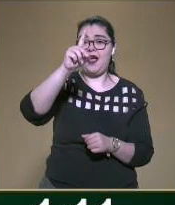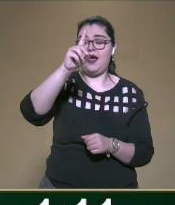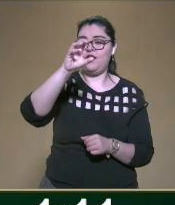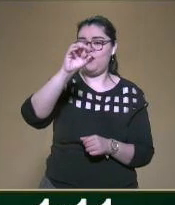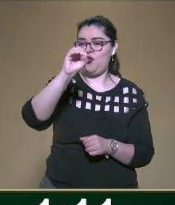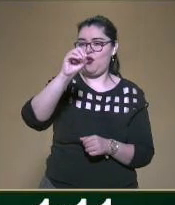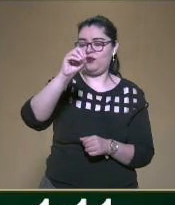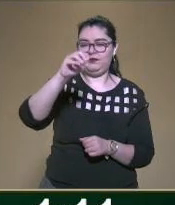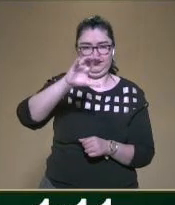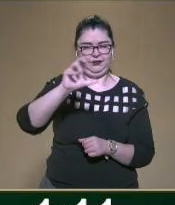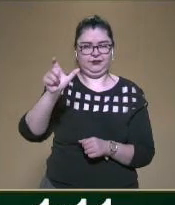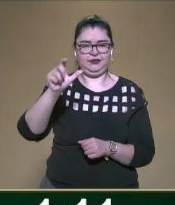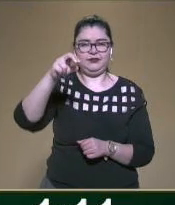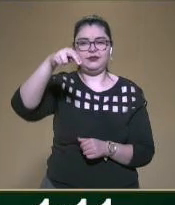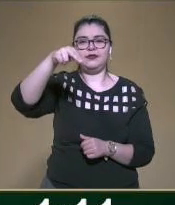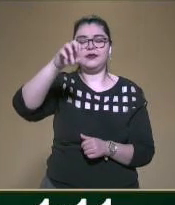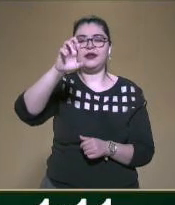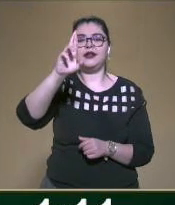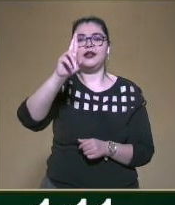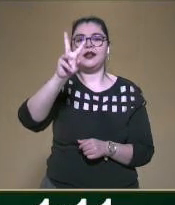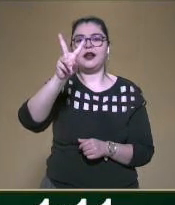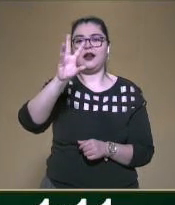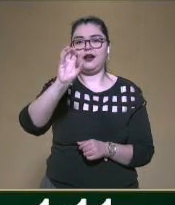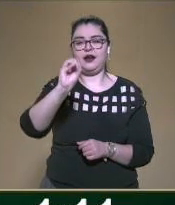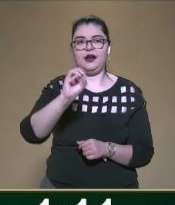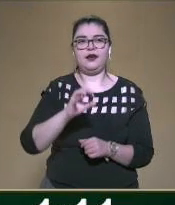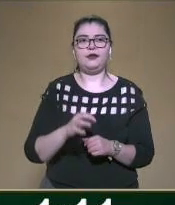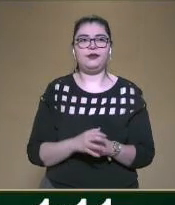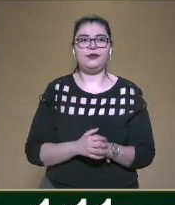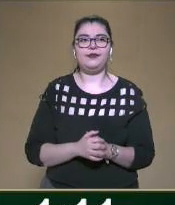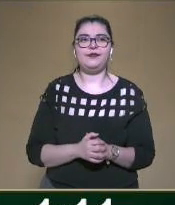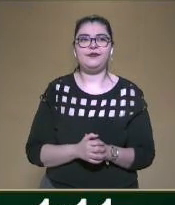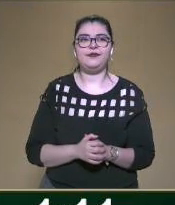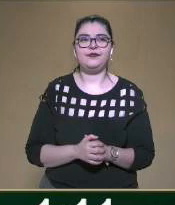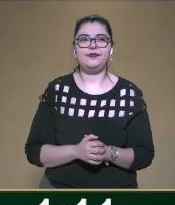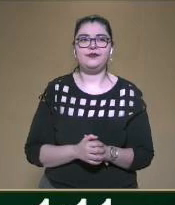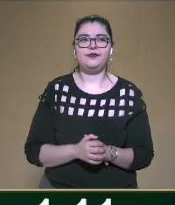poner, vamos a escribir el autor. Amado,